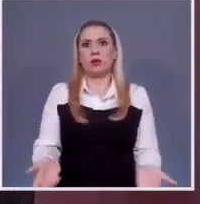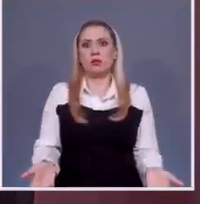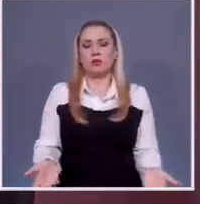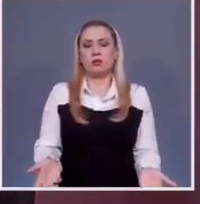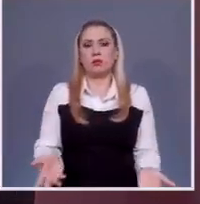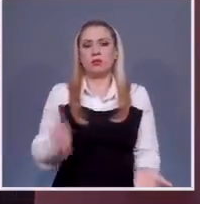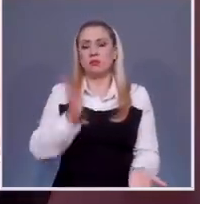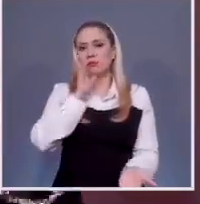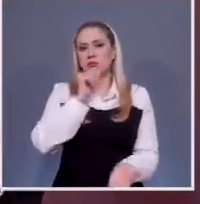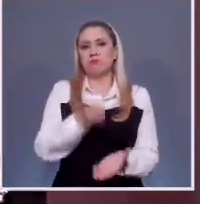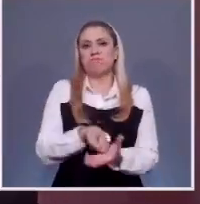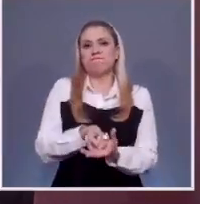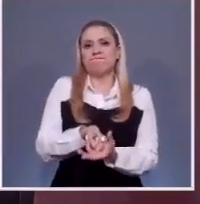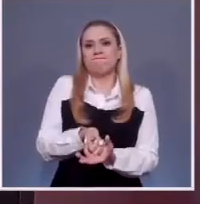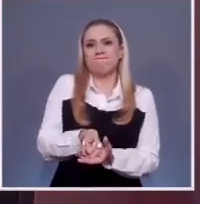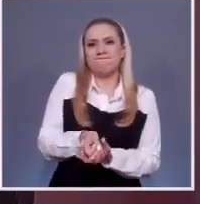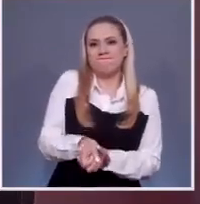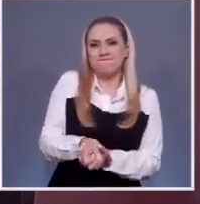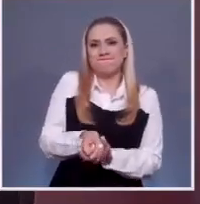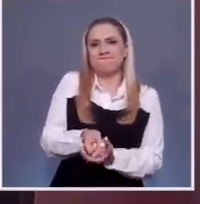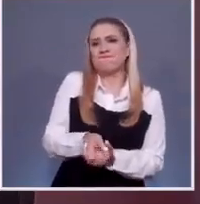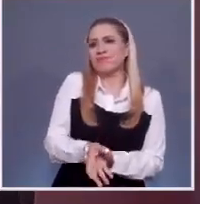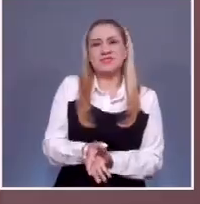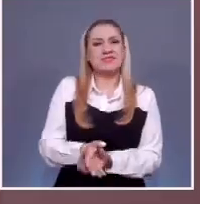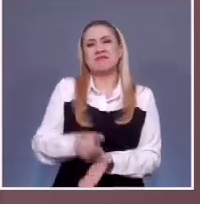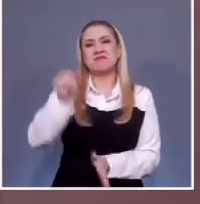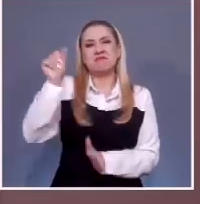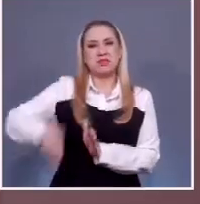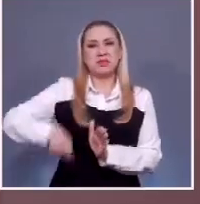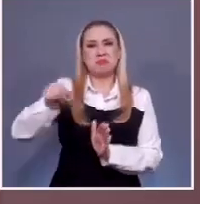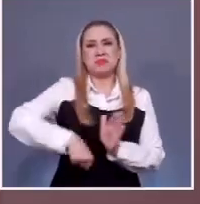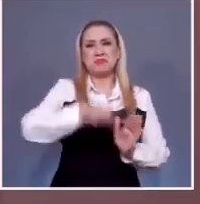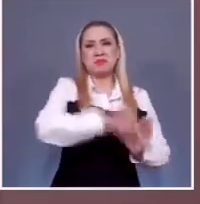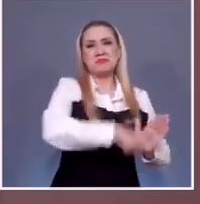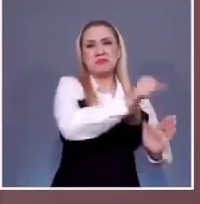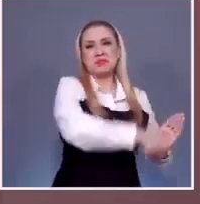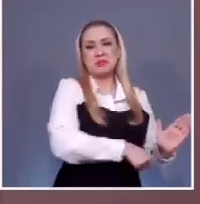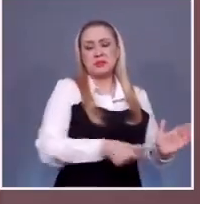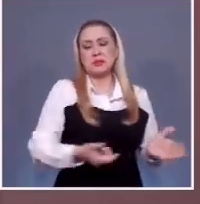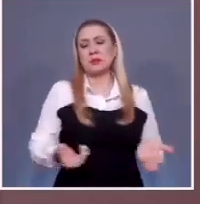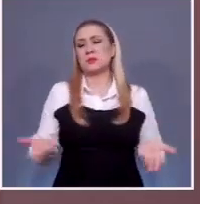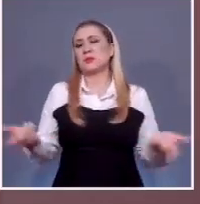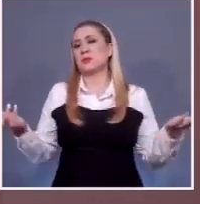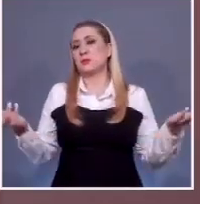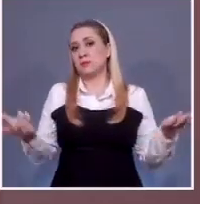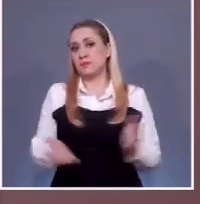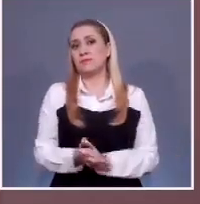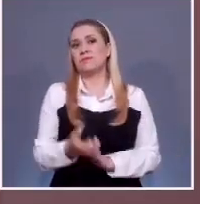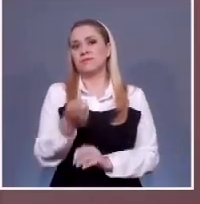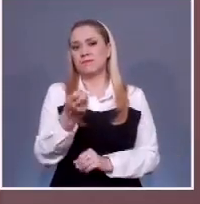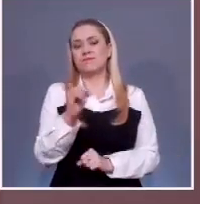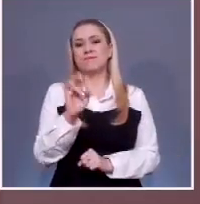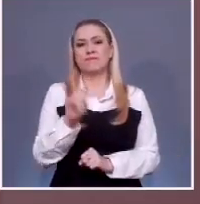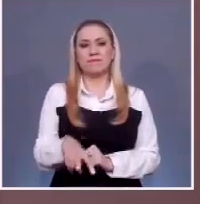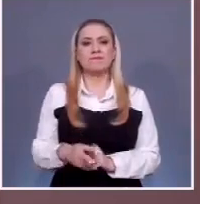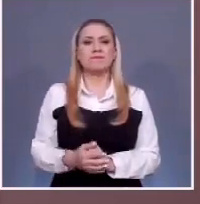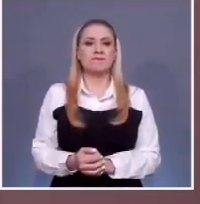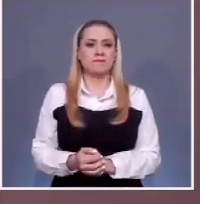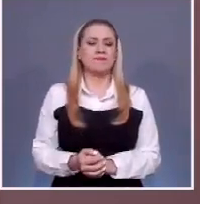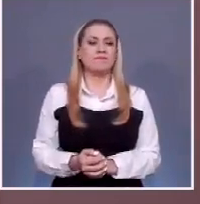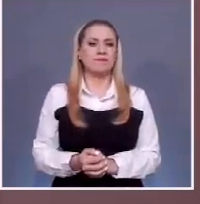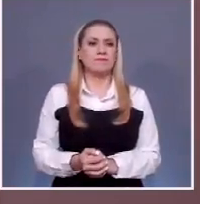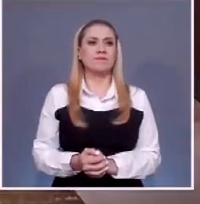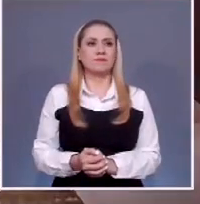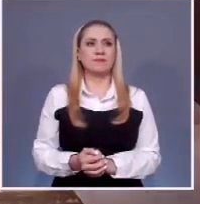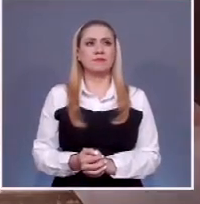vertical, ¿no? Que los obliga a tener un parto horizontal. Y ese es un gran tema. Esa es violencia obstétrica, ¿no? Claro. Sí, creo